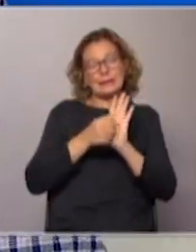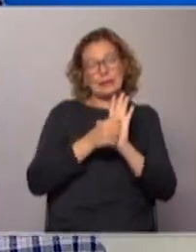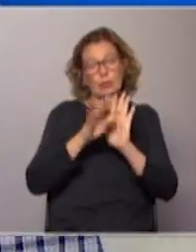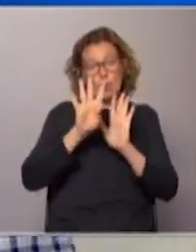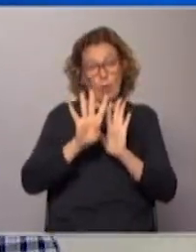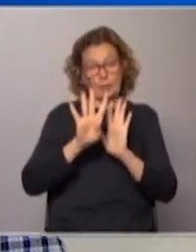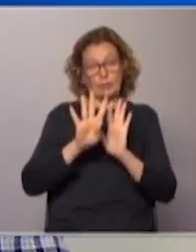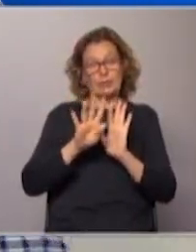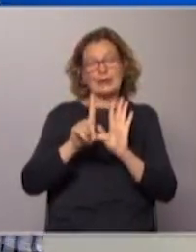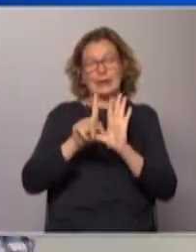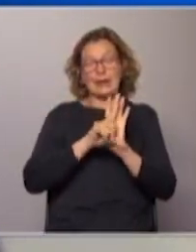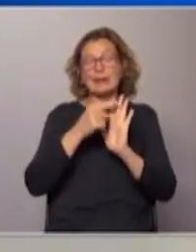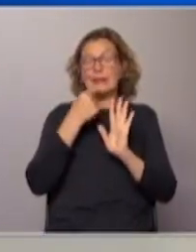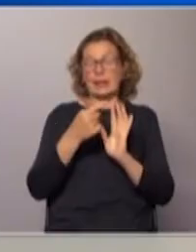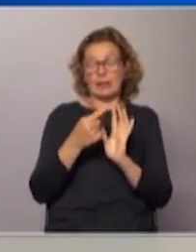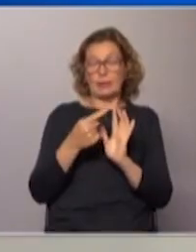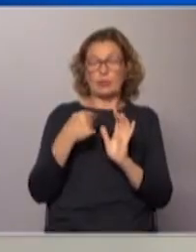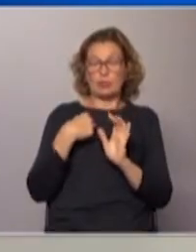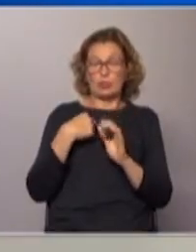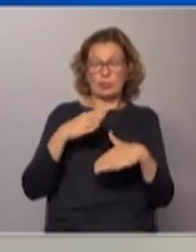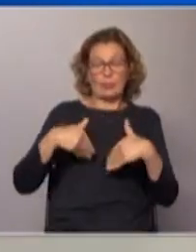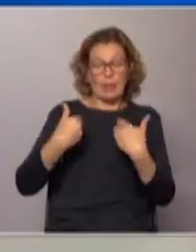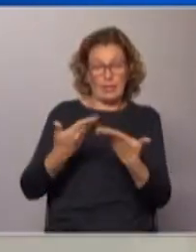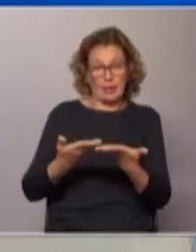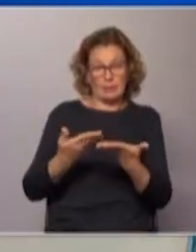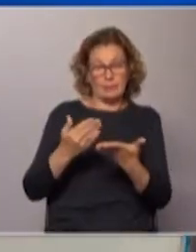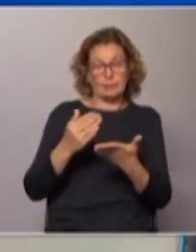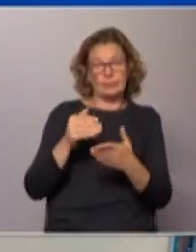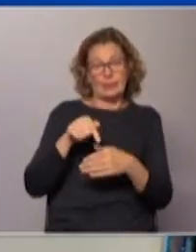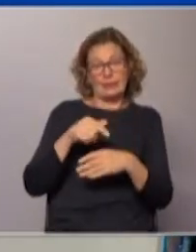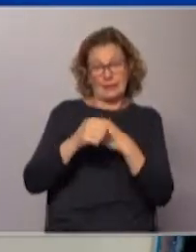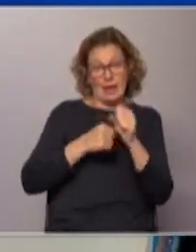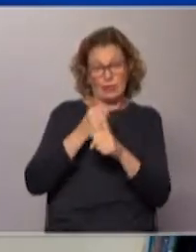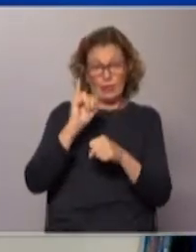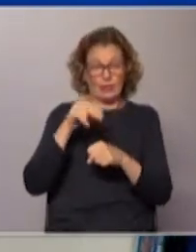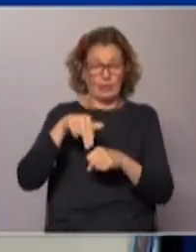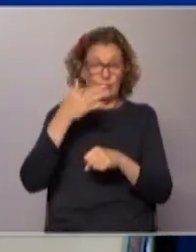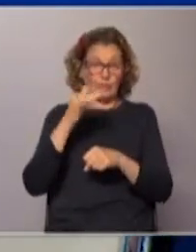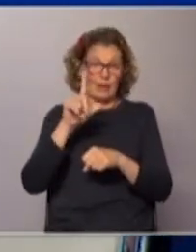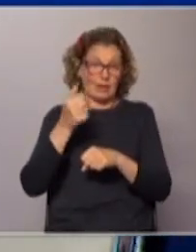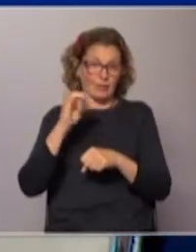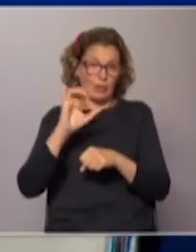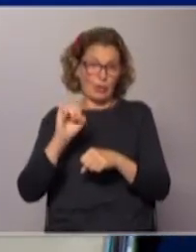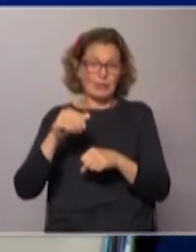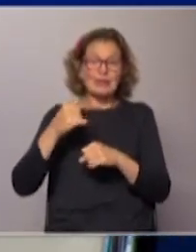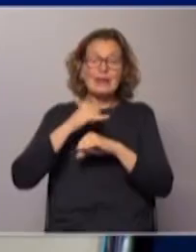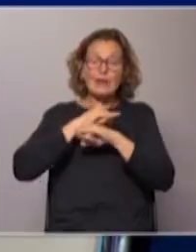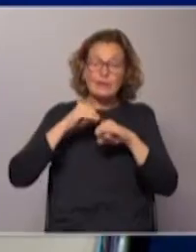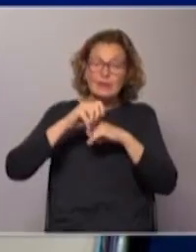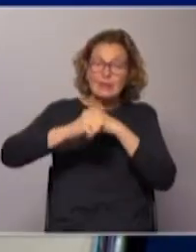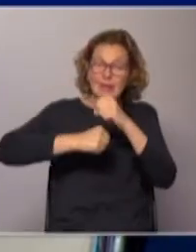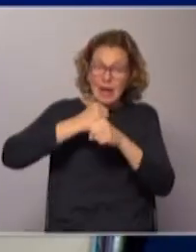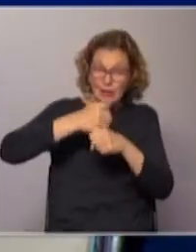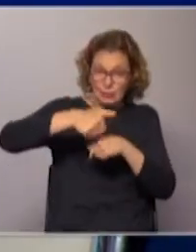presupuesto de 2010 que decía mira yo te voy a dar la inflación prevista para este año y al final del año la diferencia con la inflación